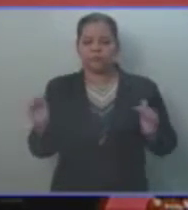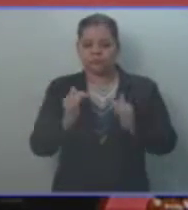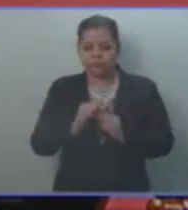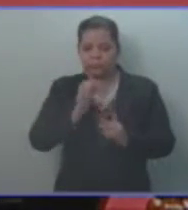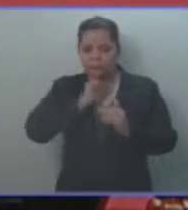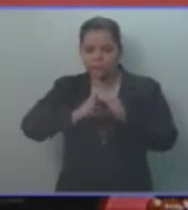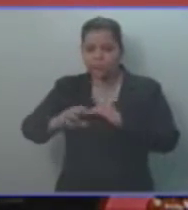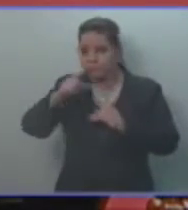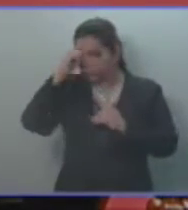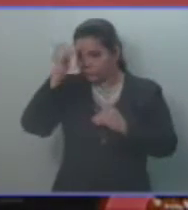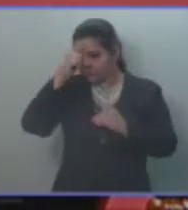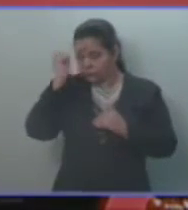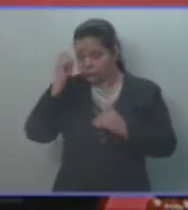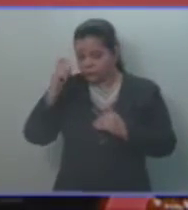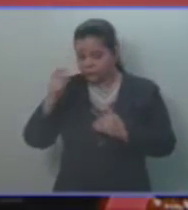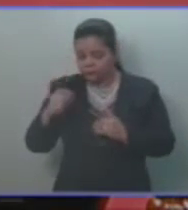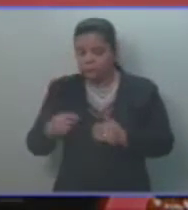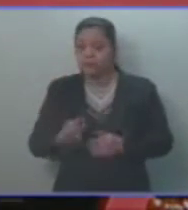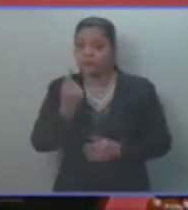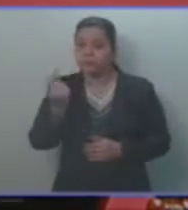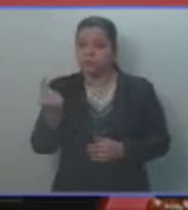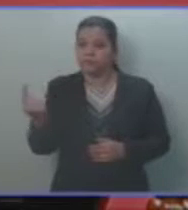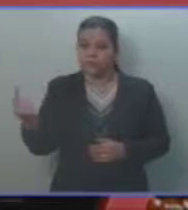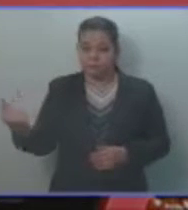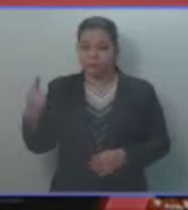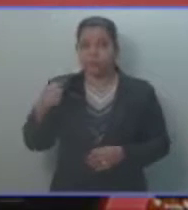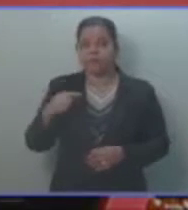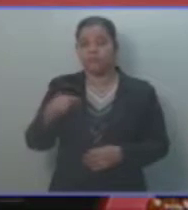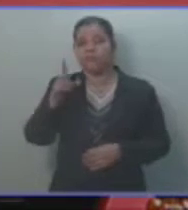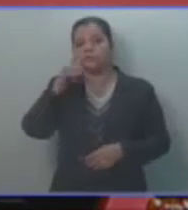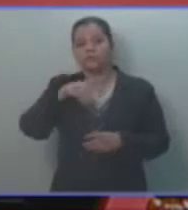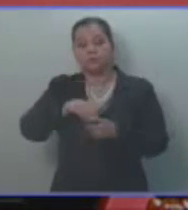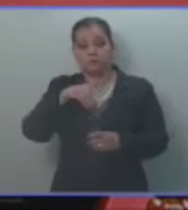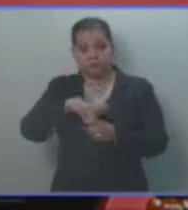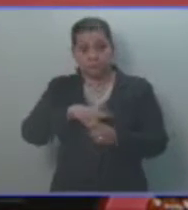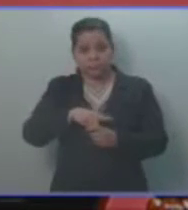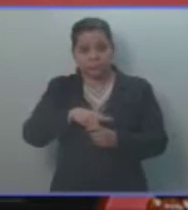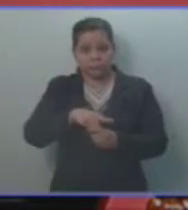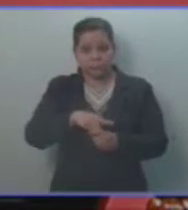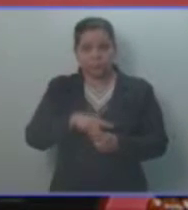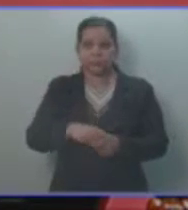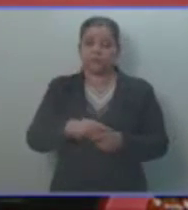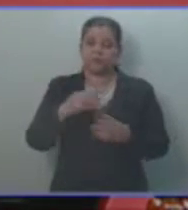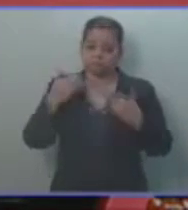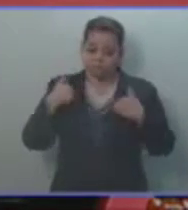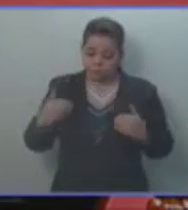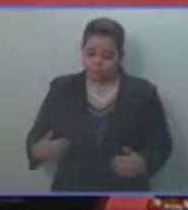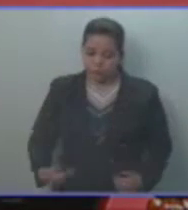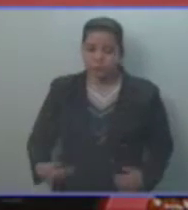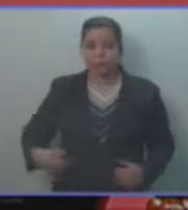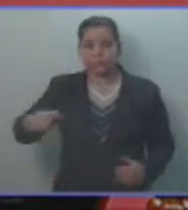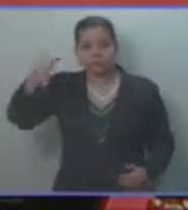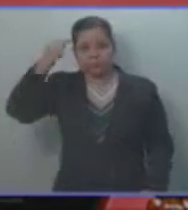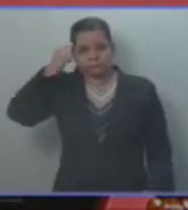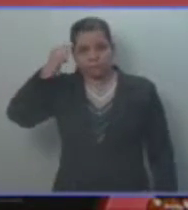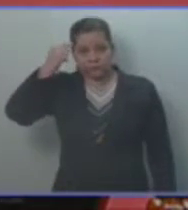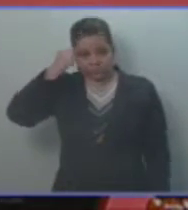el trabajo y empleo de las personas con alguna discapacidad, sea física,